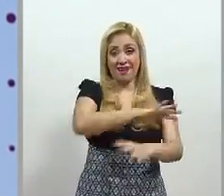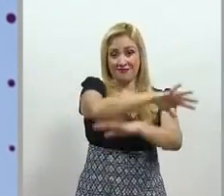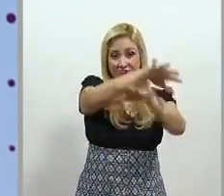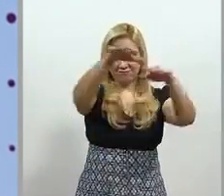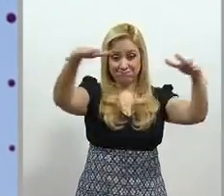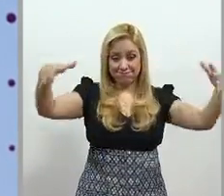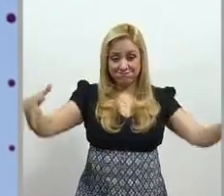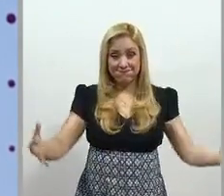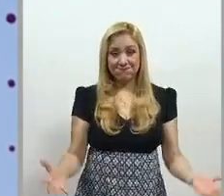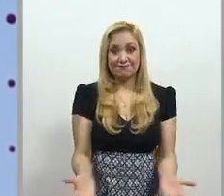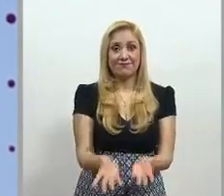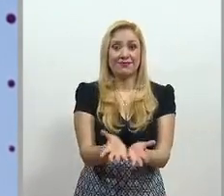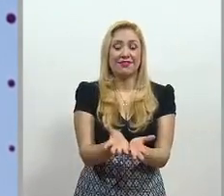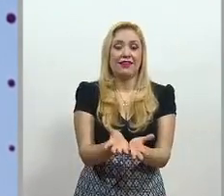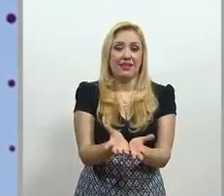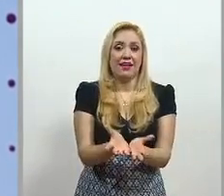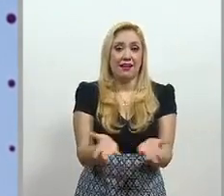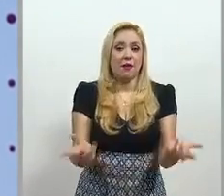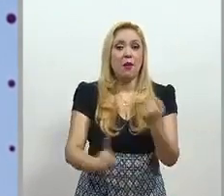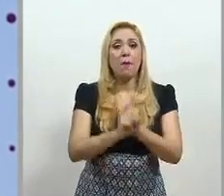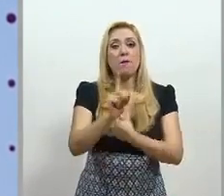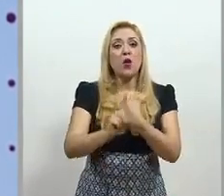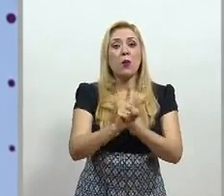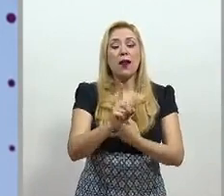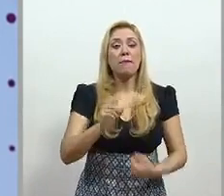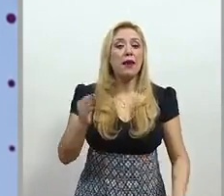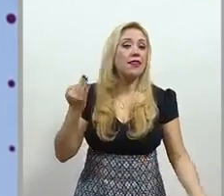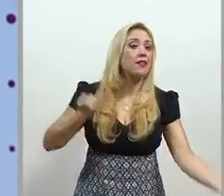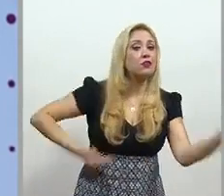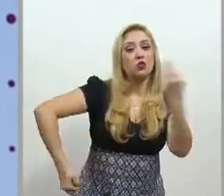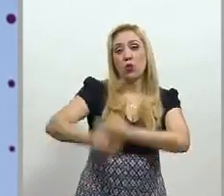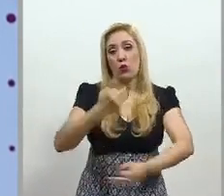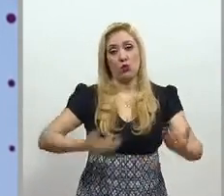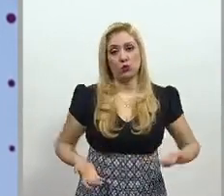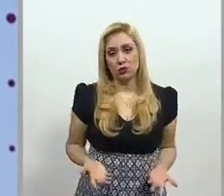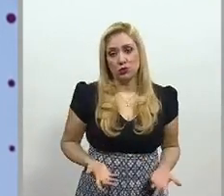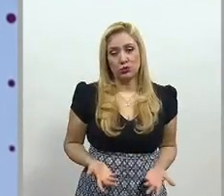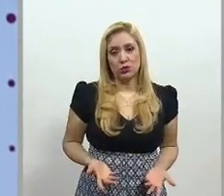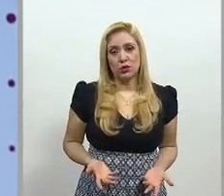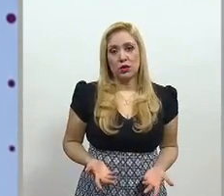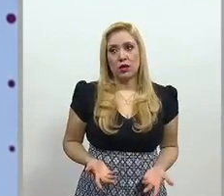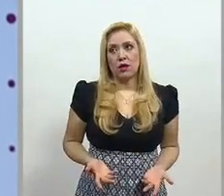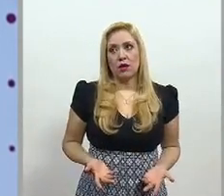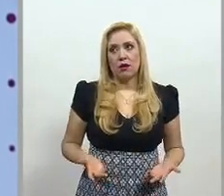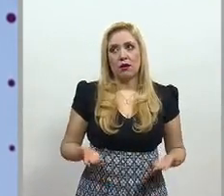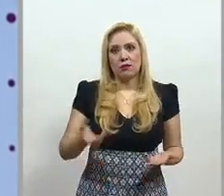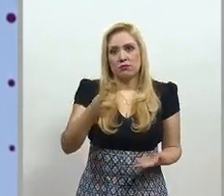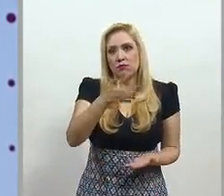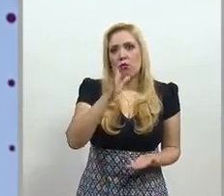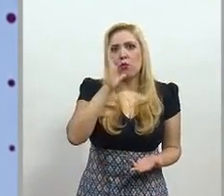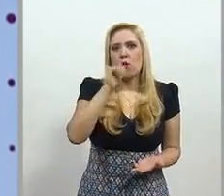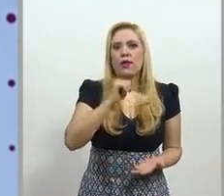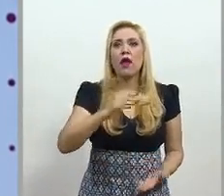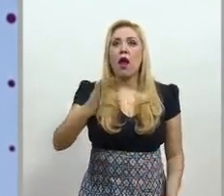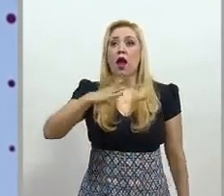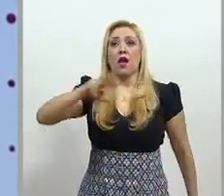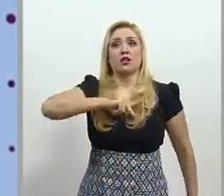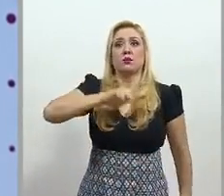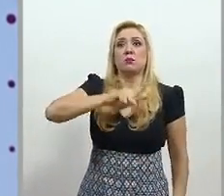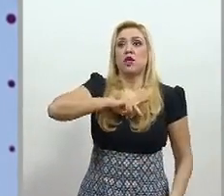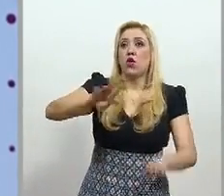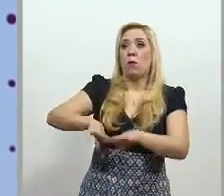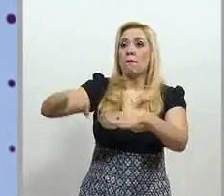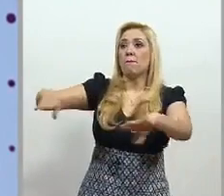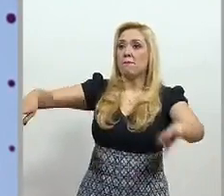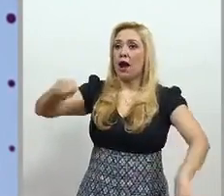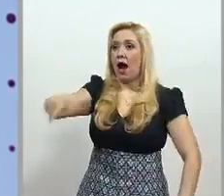manera, desde la teoría económica se dice es un problema de bien público. ¿Por qué? Porque nadie puede reclamar la titularidad del medio ambiente. No hay un